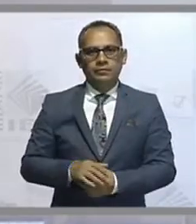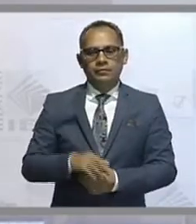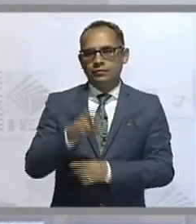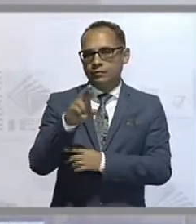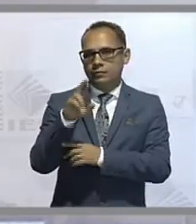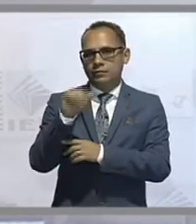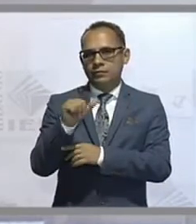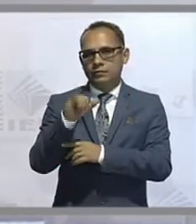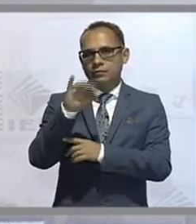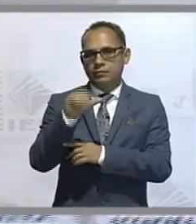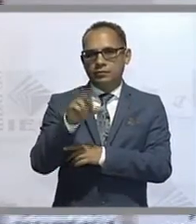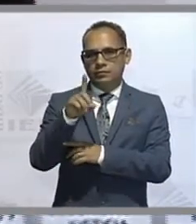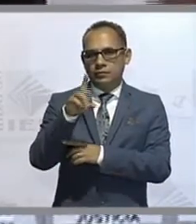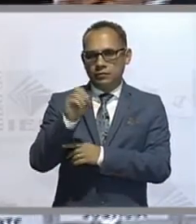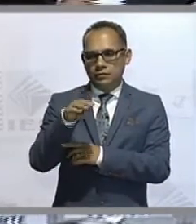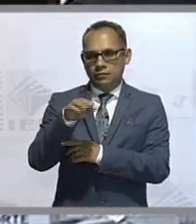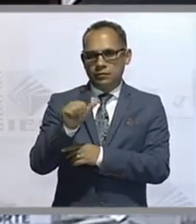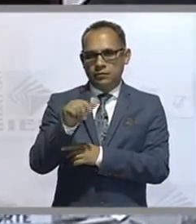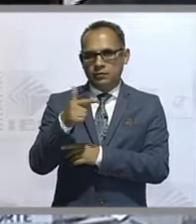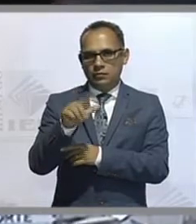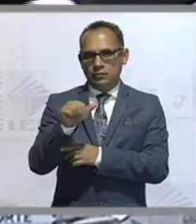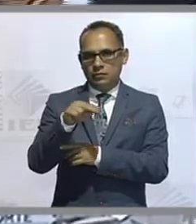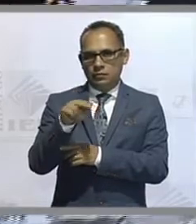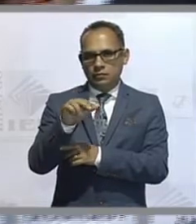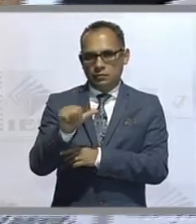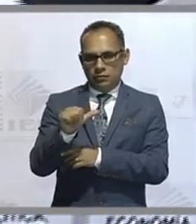permítame plantearle la pregunta